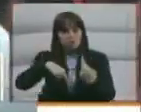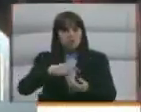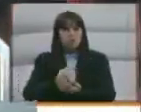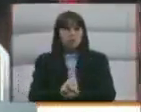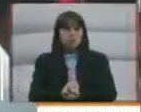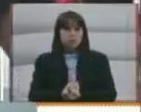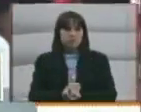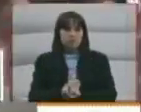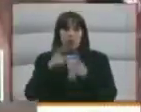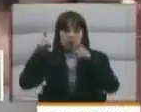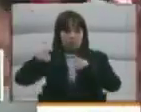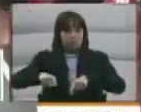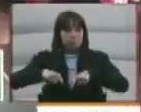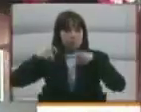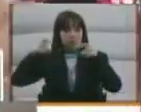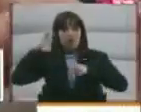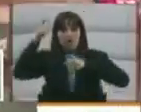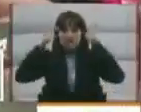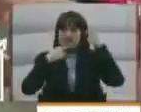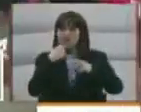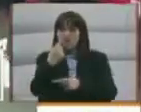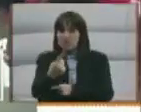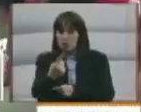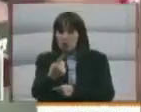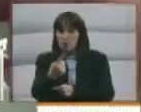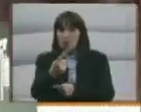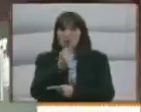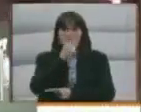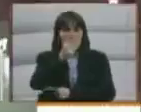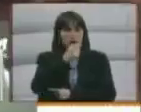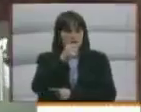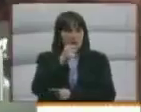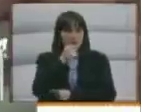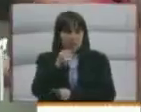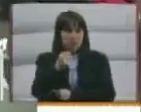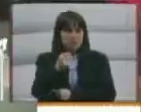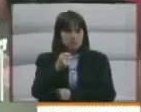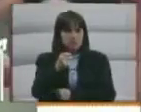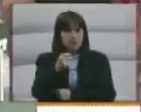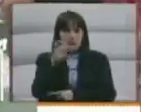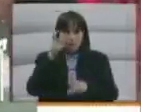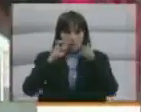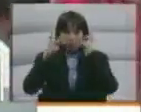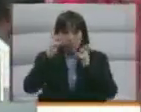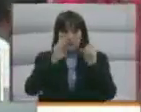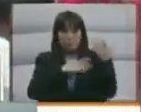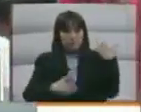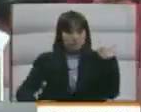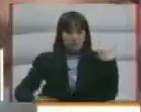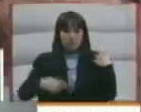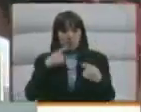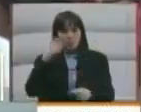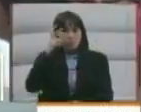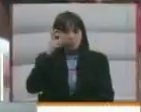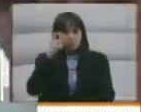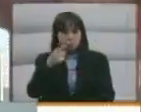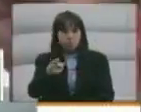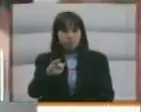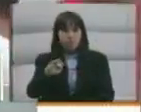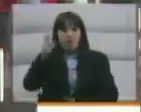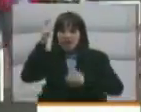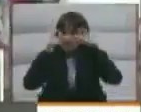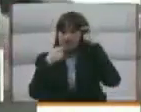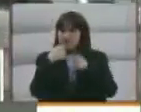Campesino, sí señor. Chávez dijo en una rueda de prensa, porque yo me gusta oír los presidentes cuando hablan, Chávez dijo que